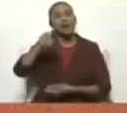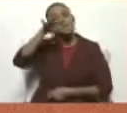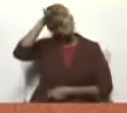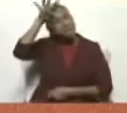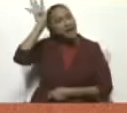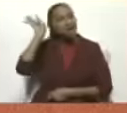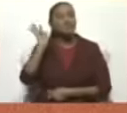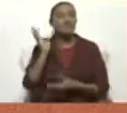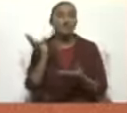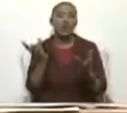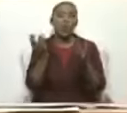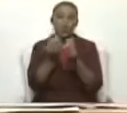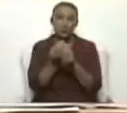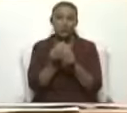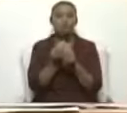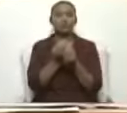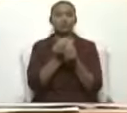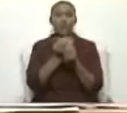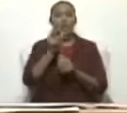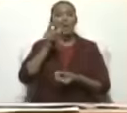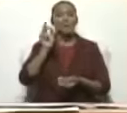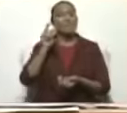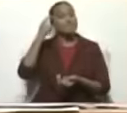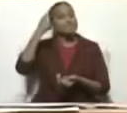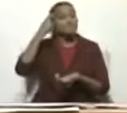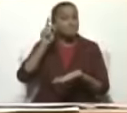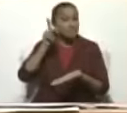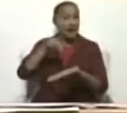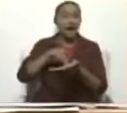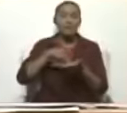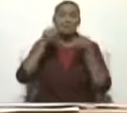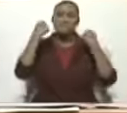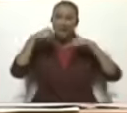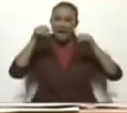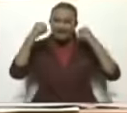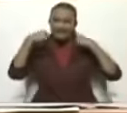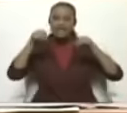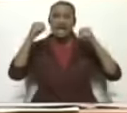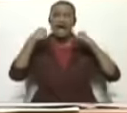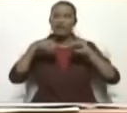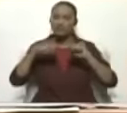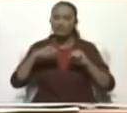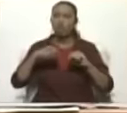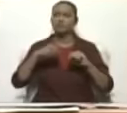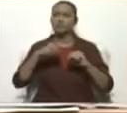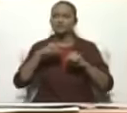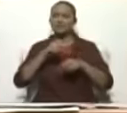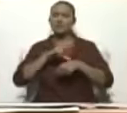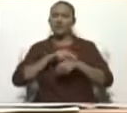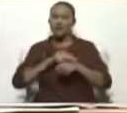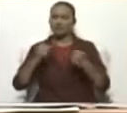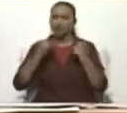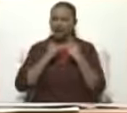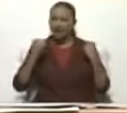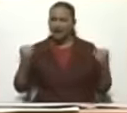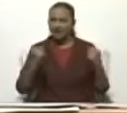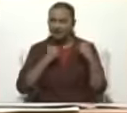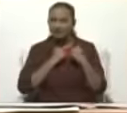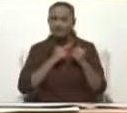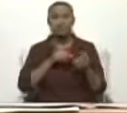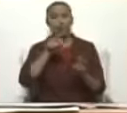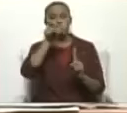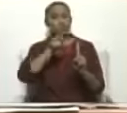de rehabilitación, es una lesión muy seria. Pero bueno, Yulimar es Yulimar, una superatleta,